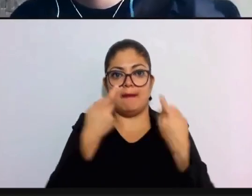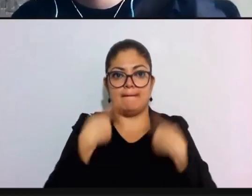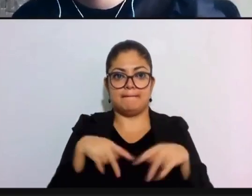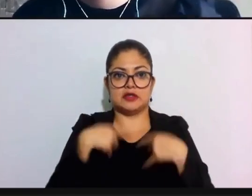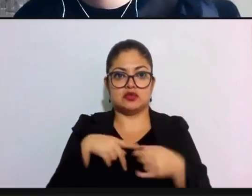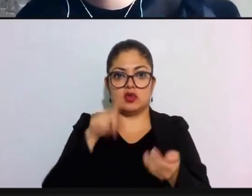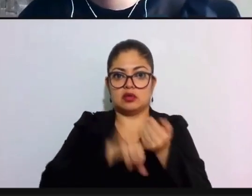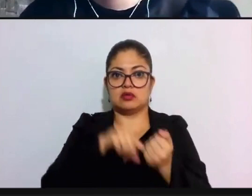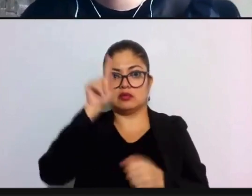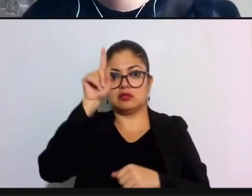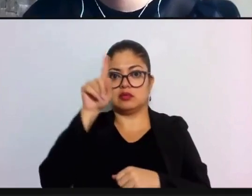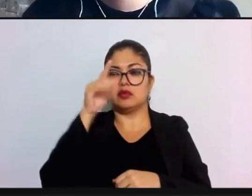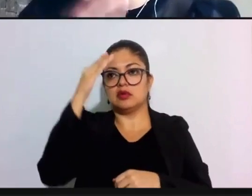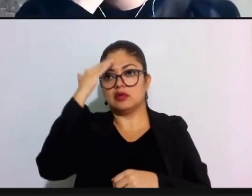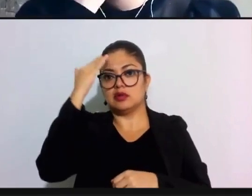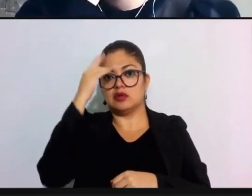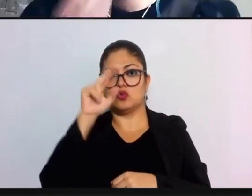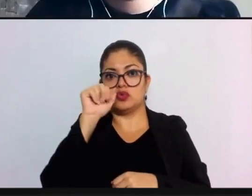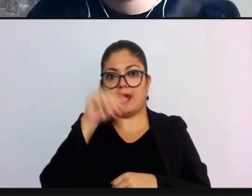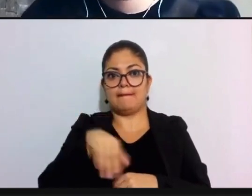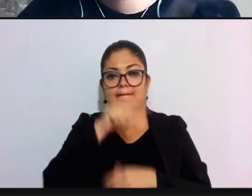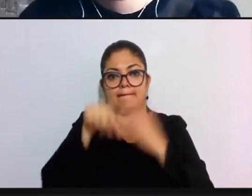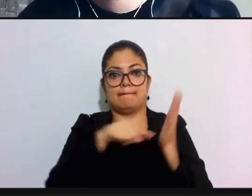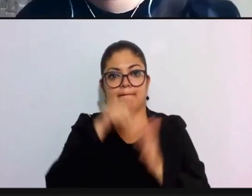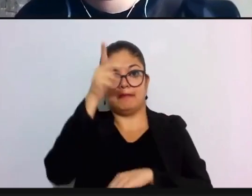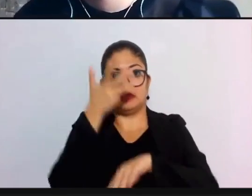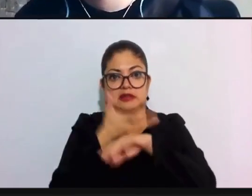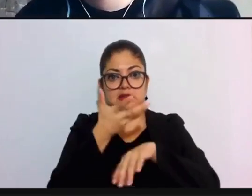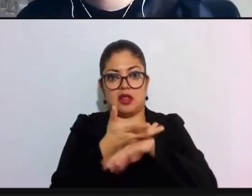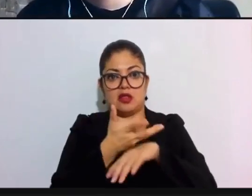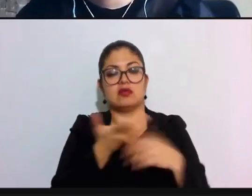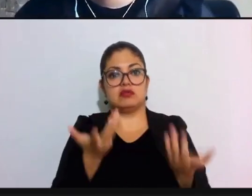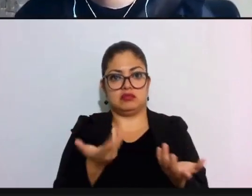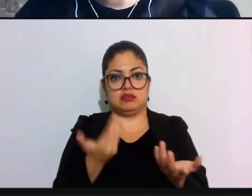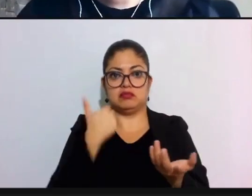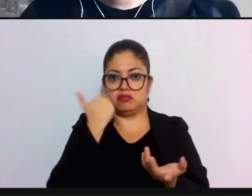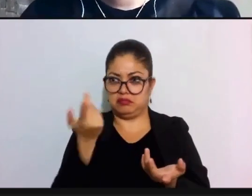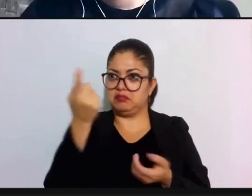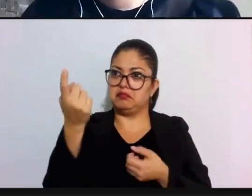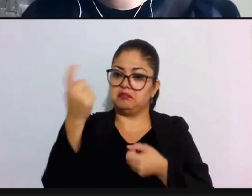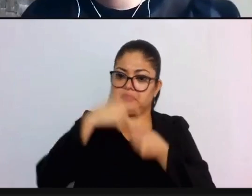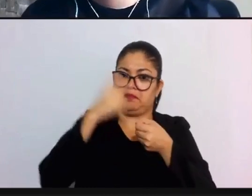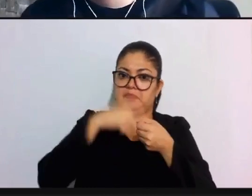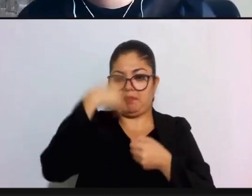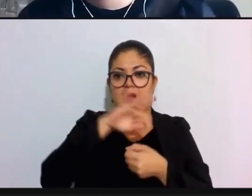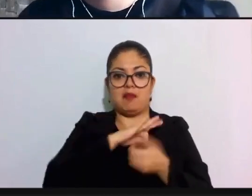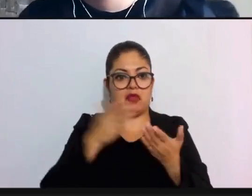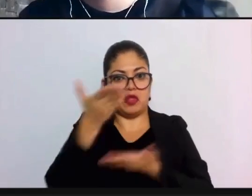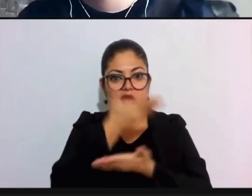de la UNAM en los Estados Unidos, a que se unan a esta conversación tan interesante. Ya analizamos de la mano de la